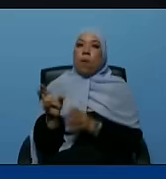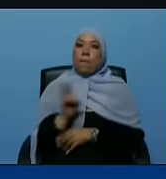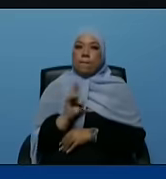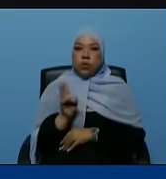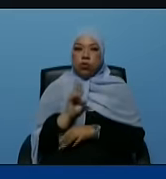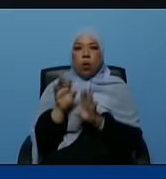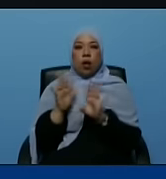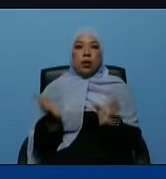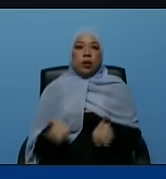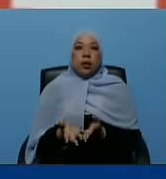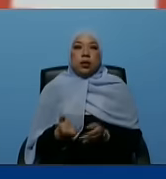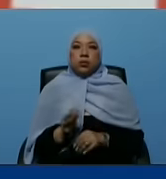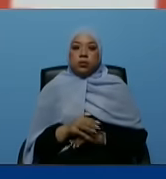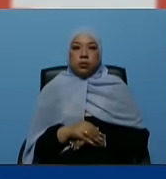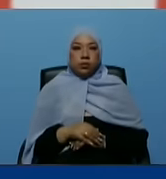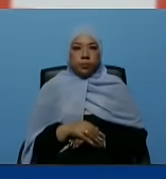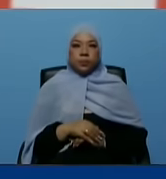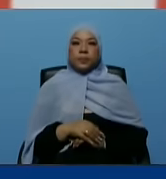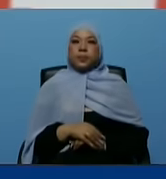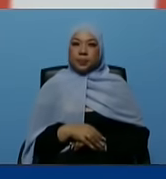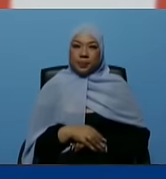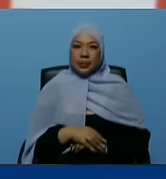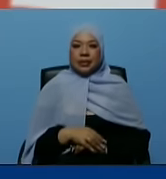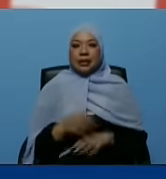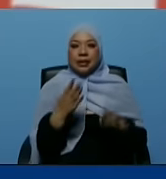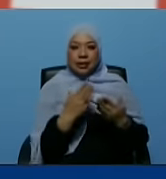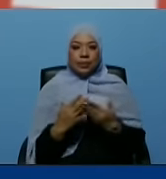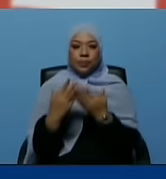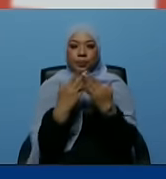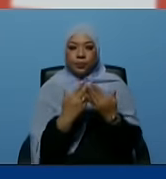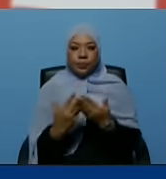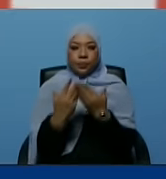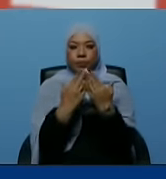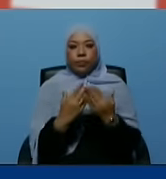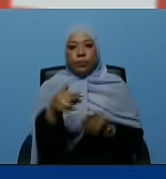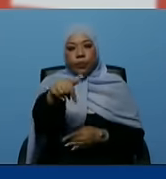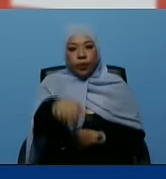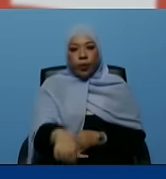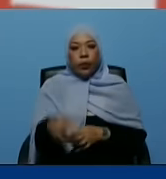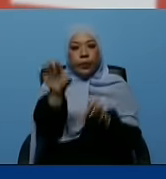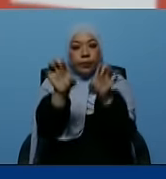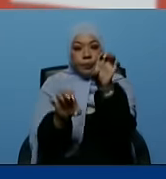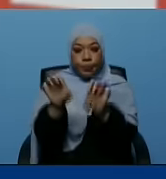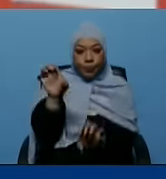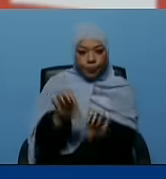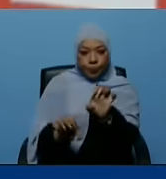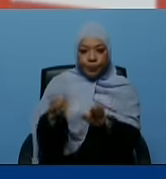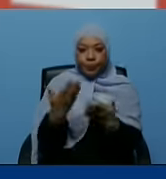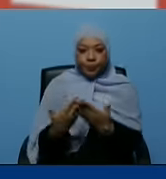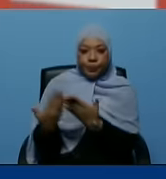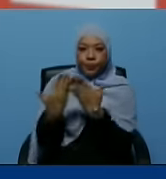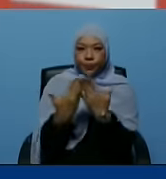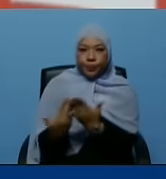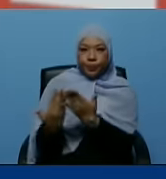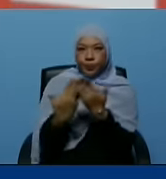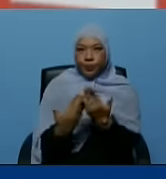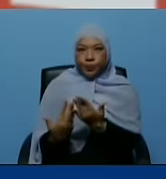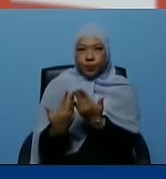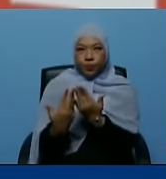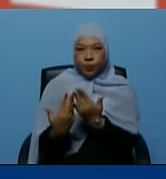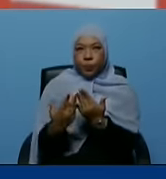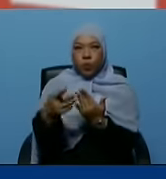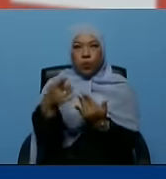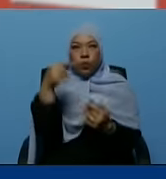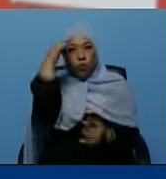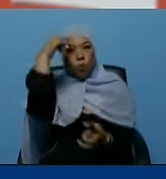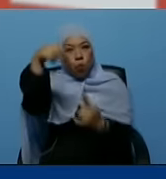en el mundo. Yo venía estudiando hoy y revisando la